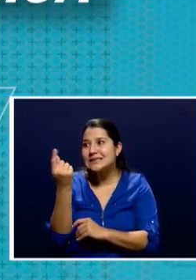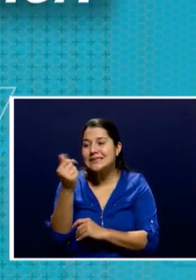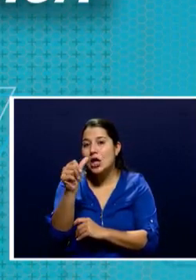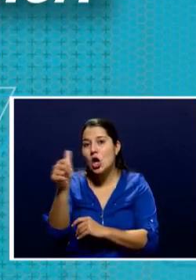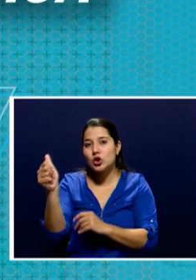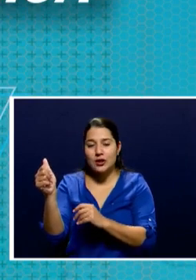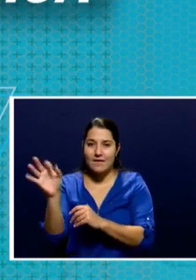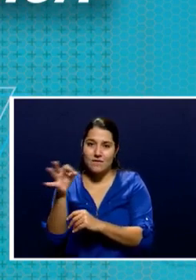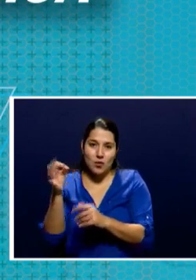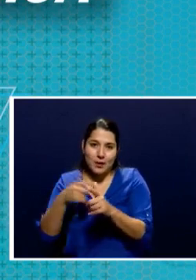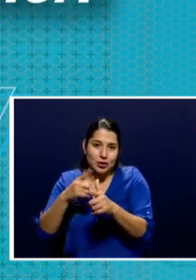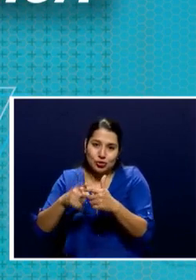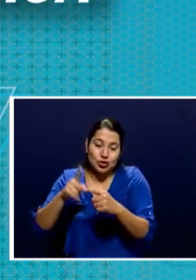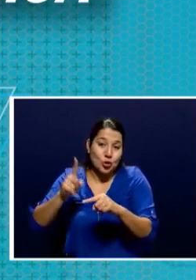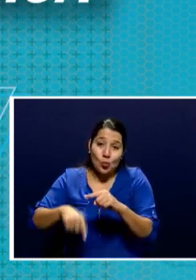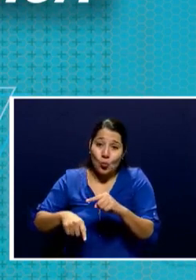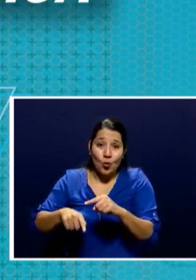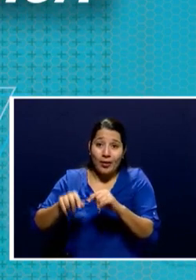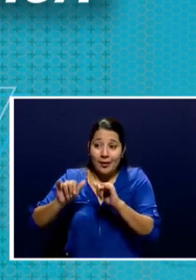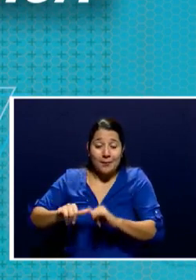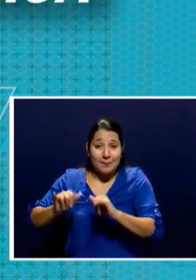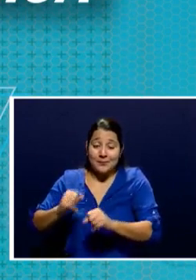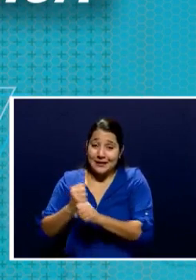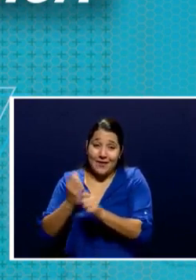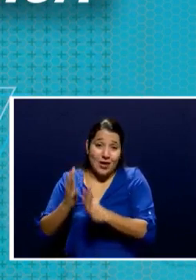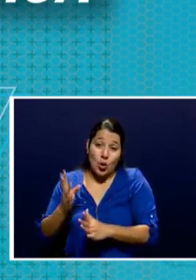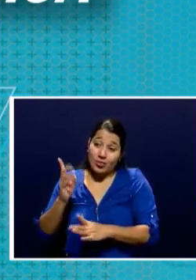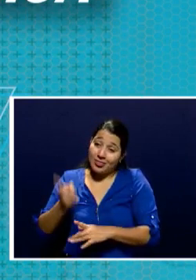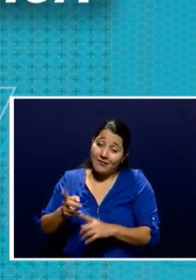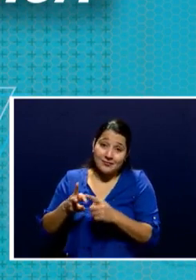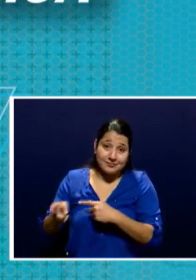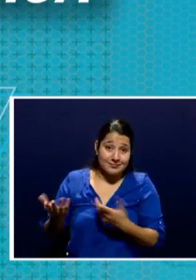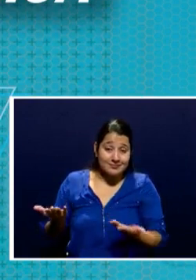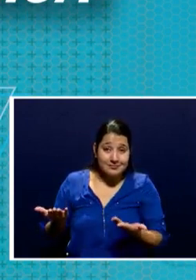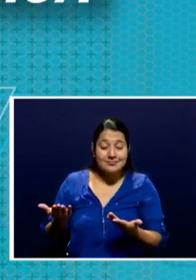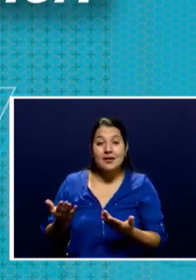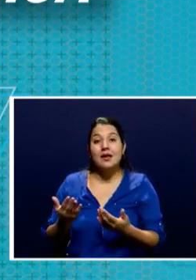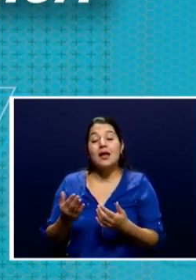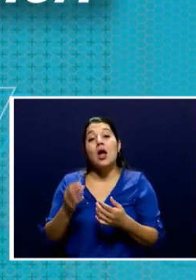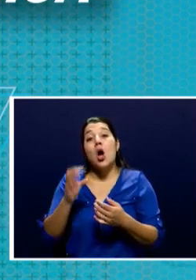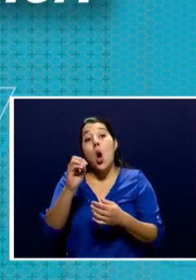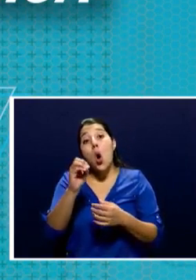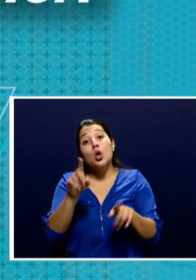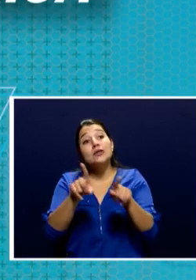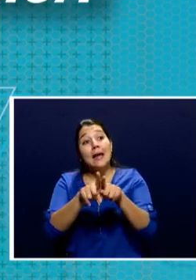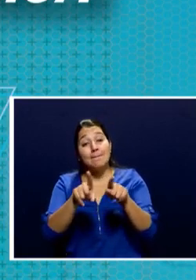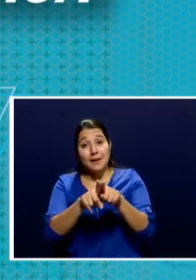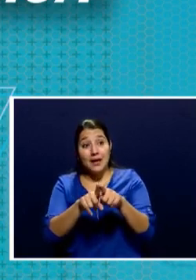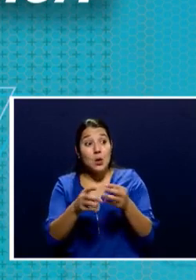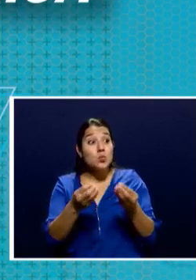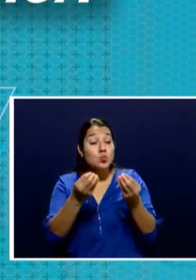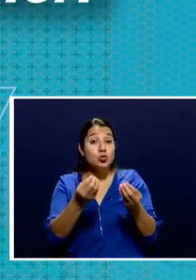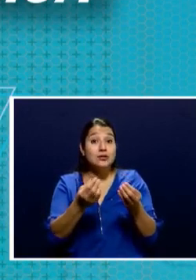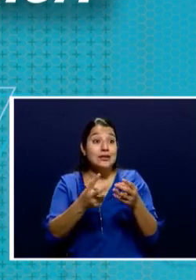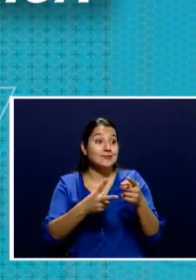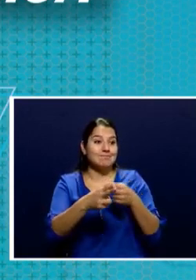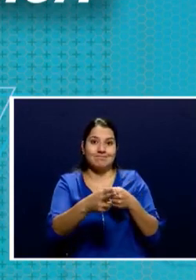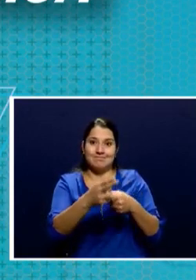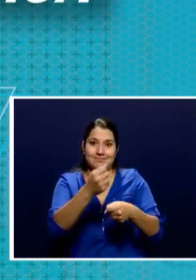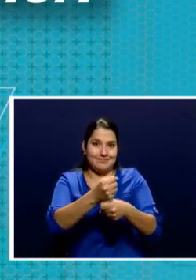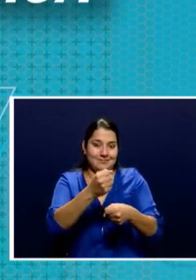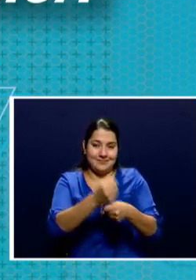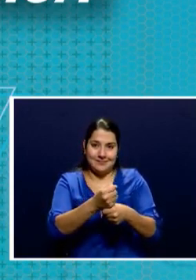su planilla. En algunos casos sabemos que hay empresas que han planteado la suspensión del contrato de trabajo porque no tienen ningún